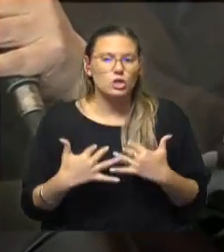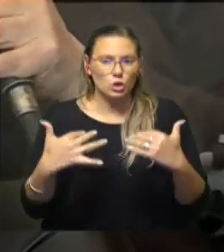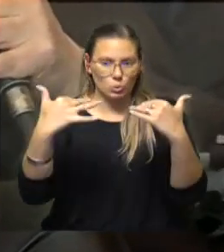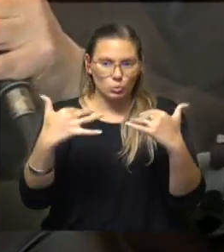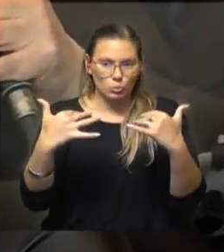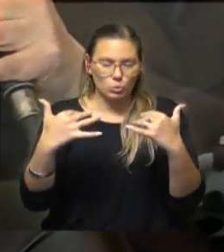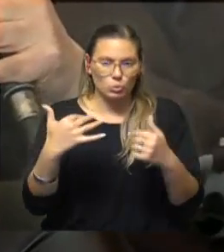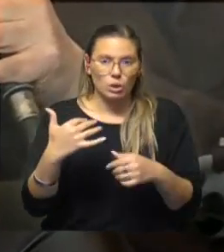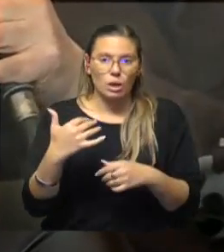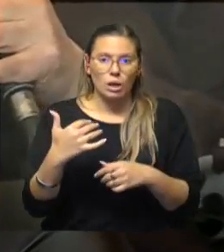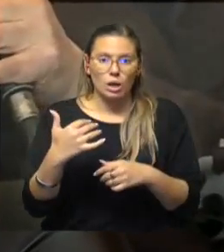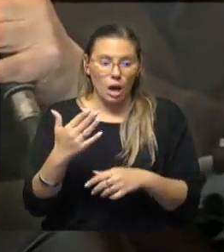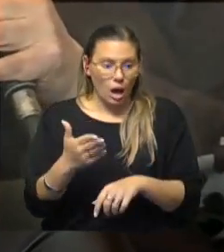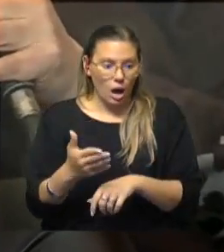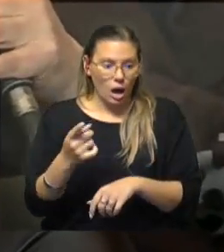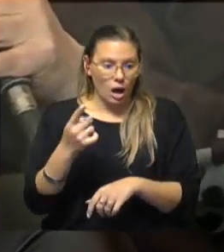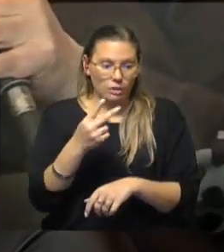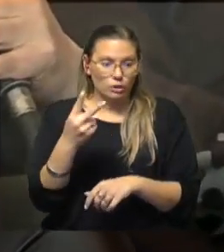Y